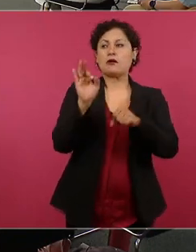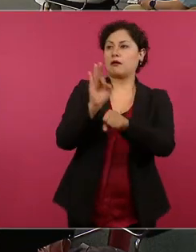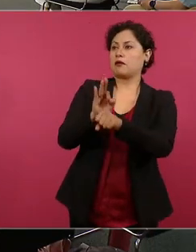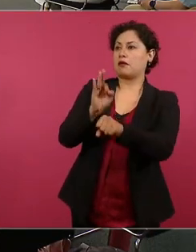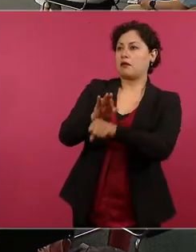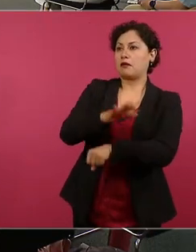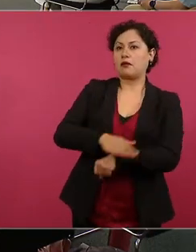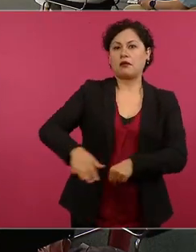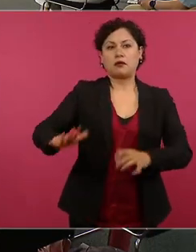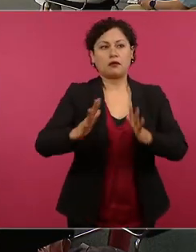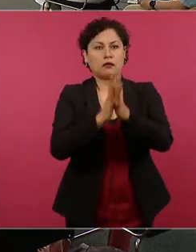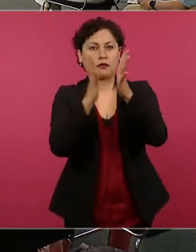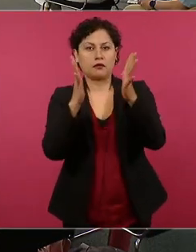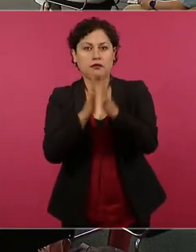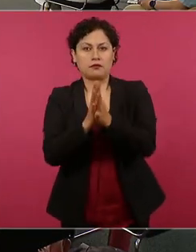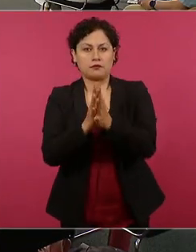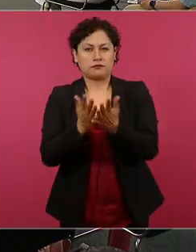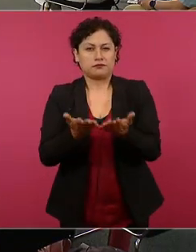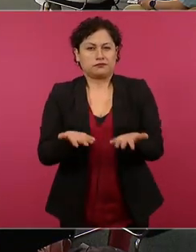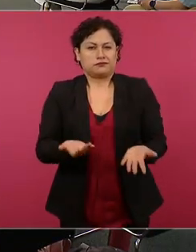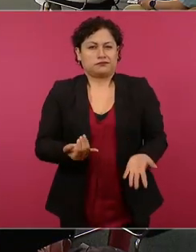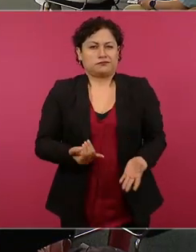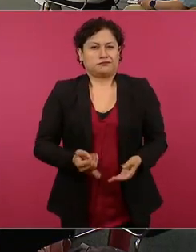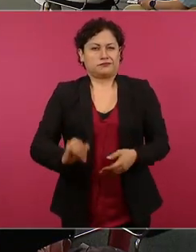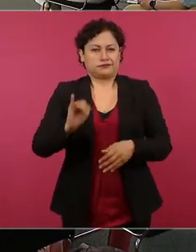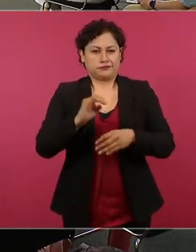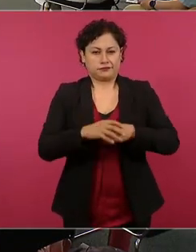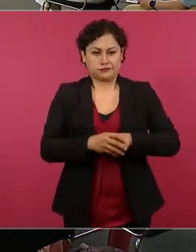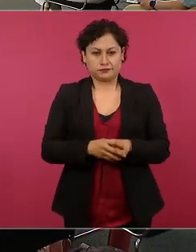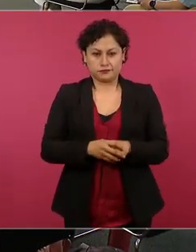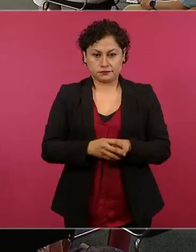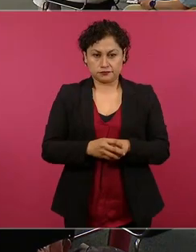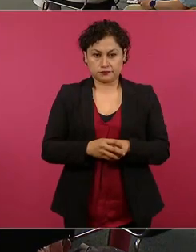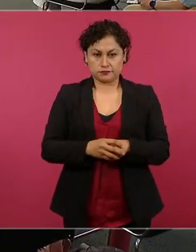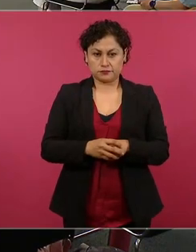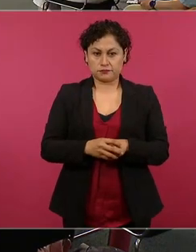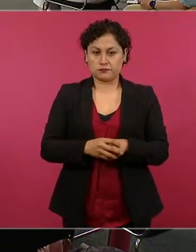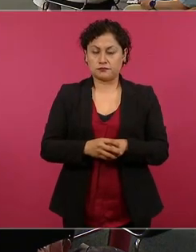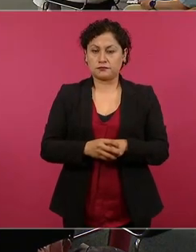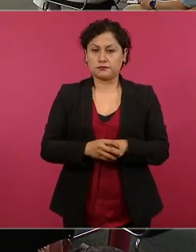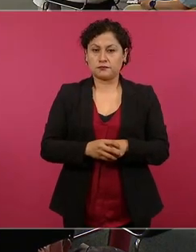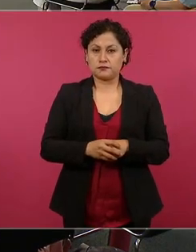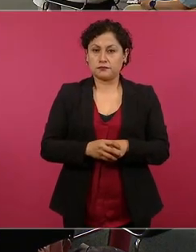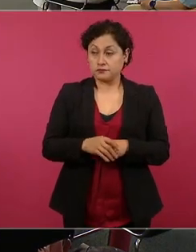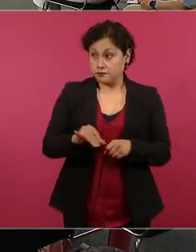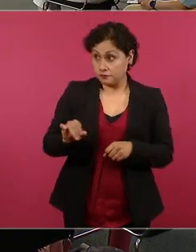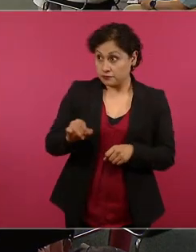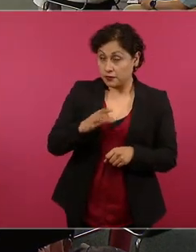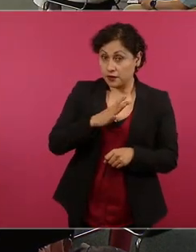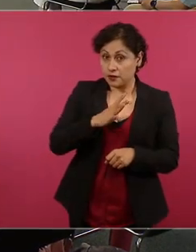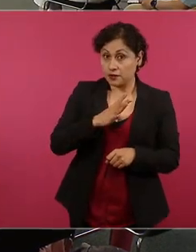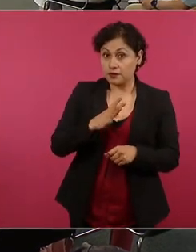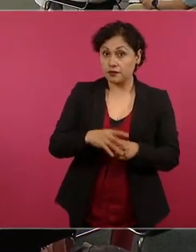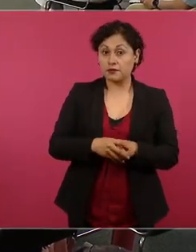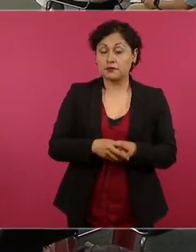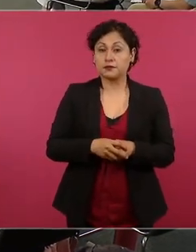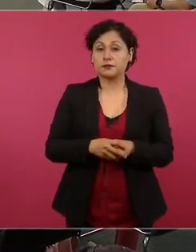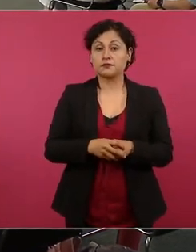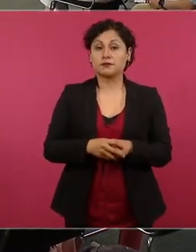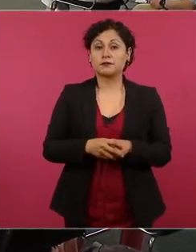¿Sí aparece? No, son todos los estados, pero la diferencia, o sea, Guanajuato trae